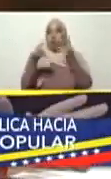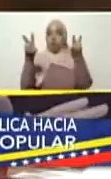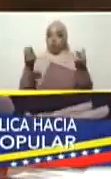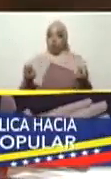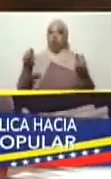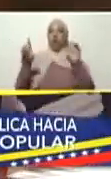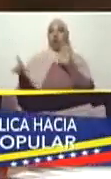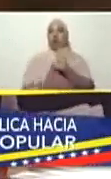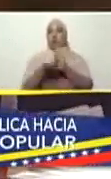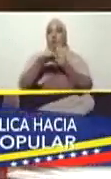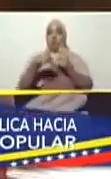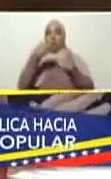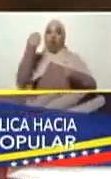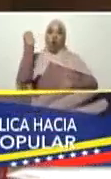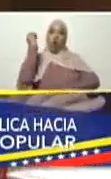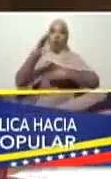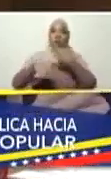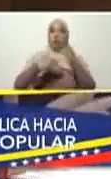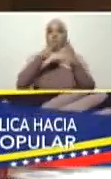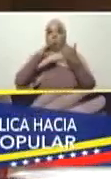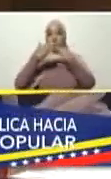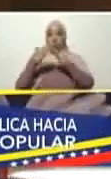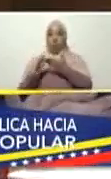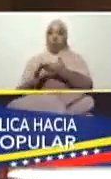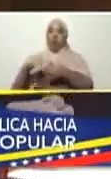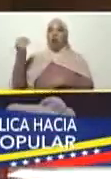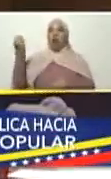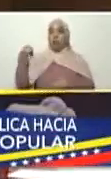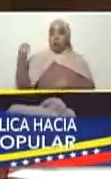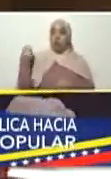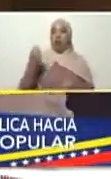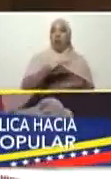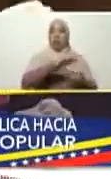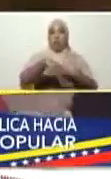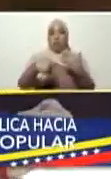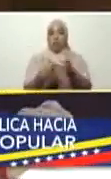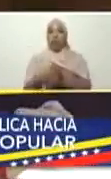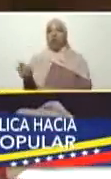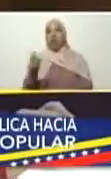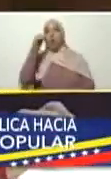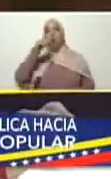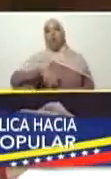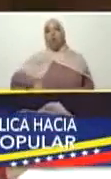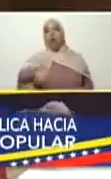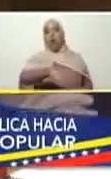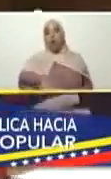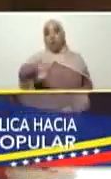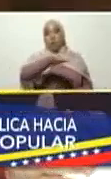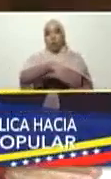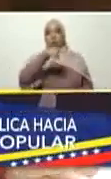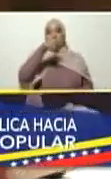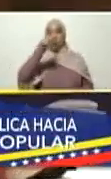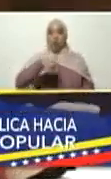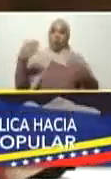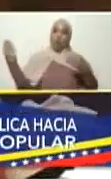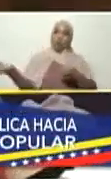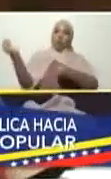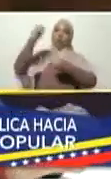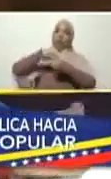Ley Orgánica de Consejos Comunales, era una petición, un clamor de nuestro pueblo, ya esa está